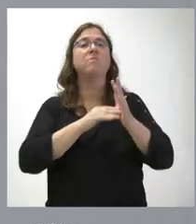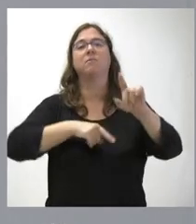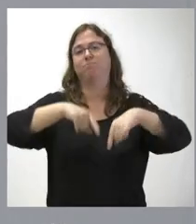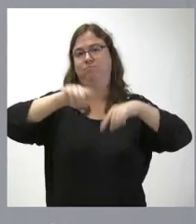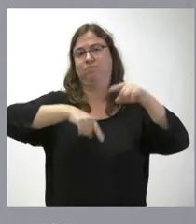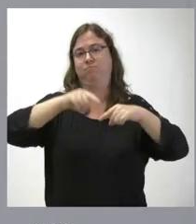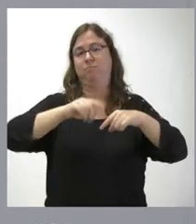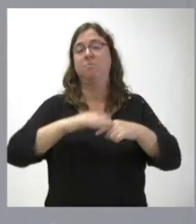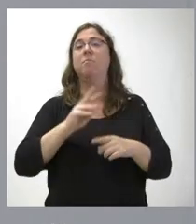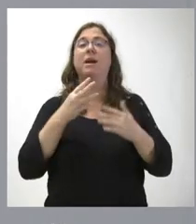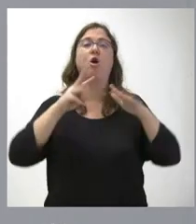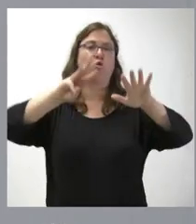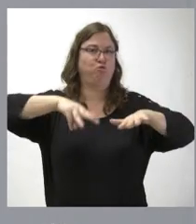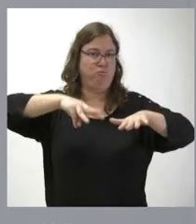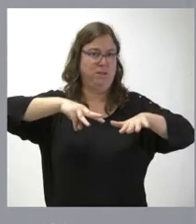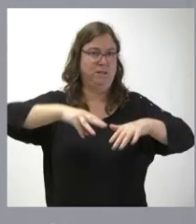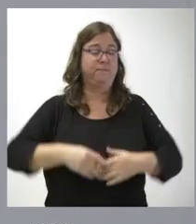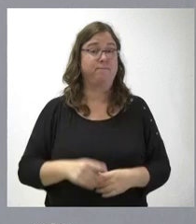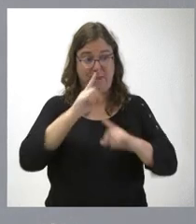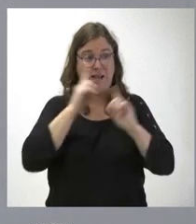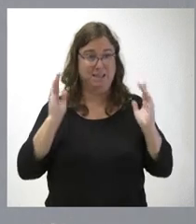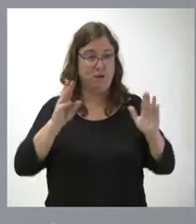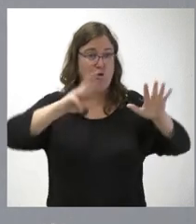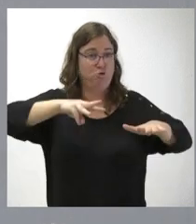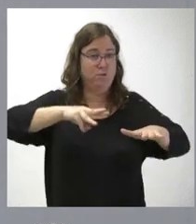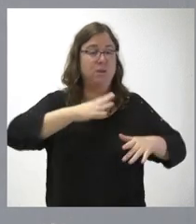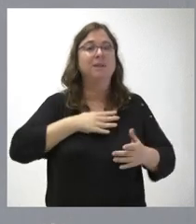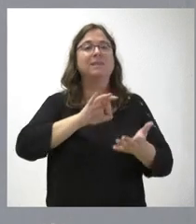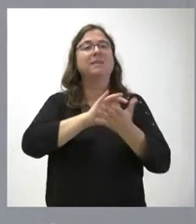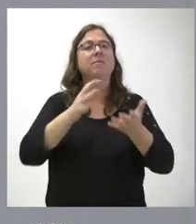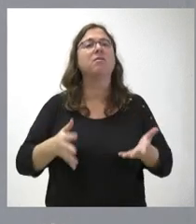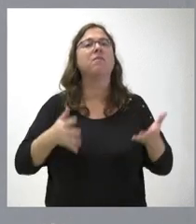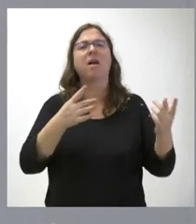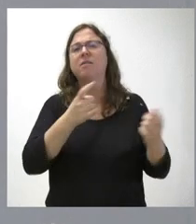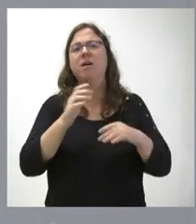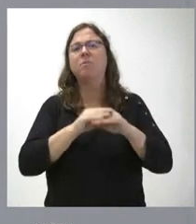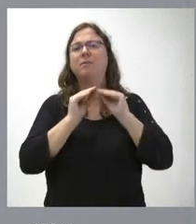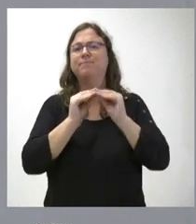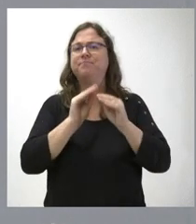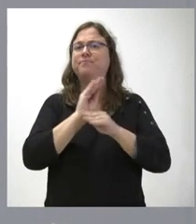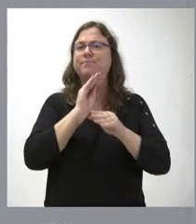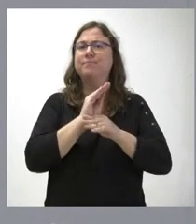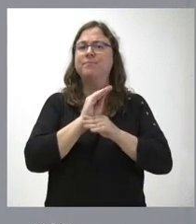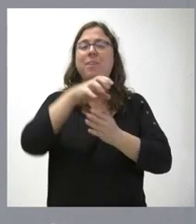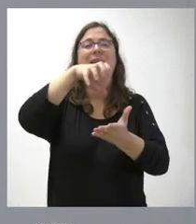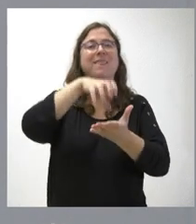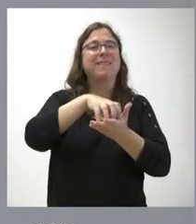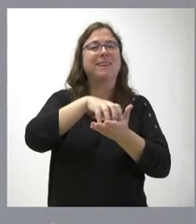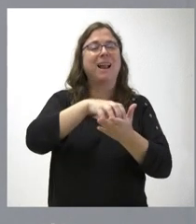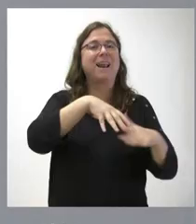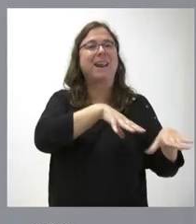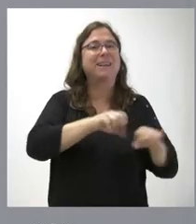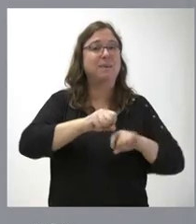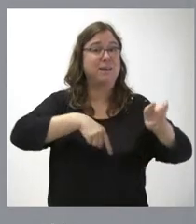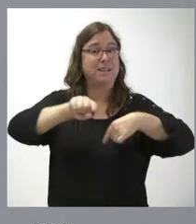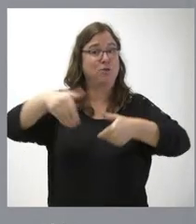en los primeros 8 meses de este año se prestan servicios necesarios para la operación y el mantenimiento de la central de reservas del transporte